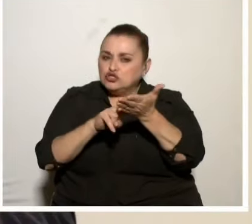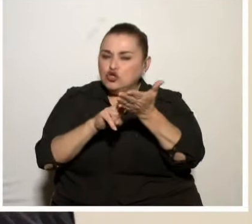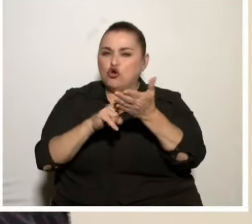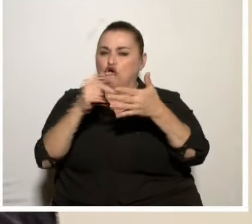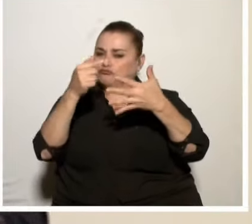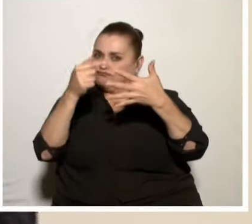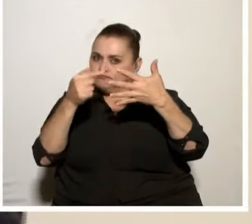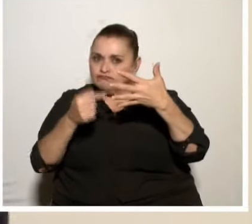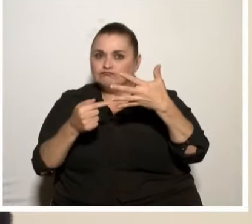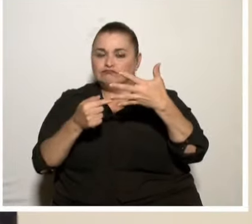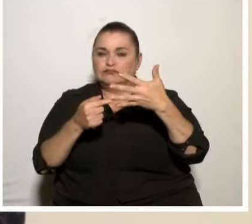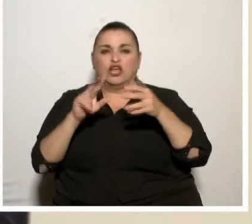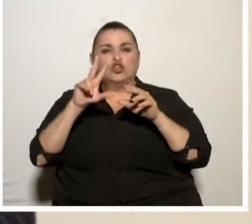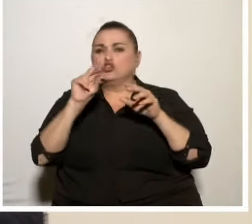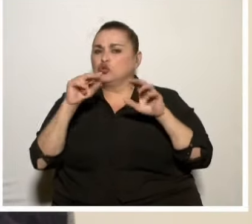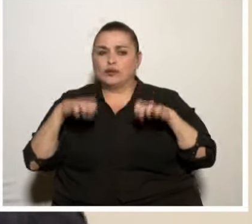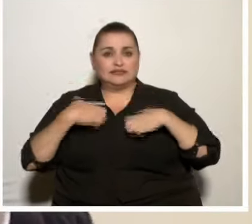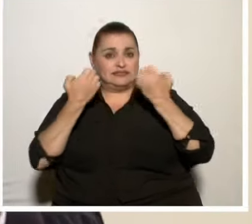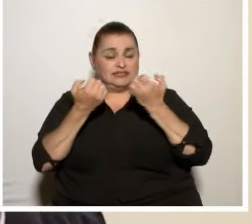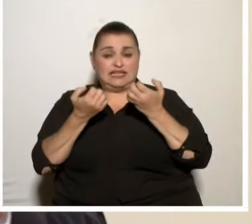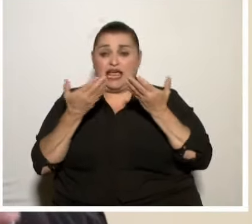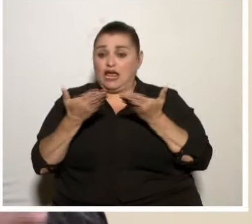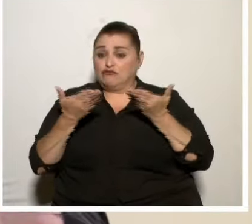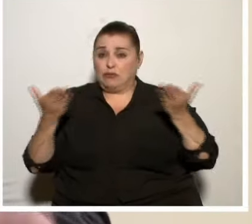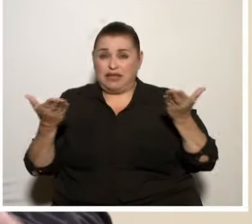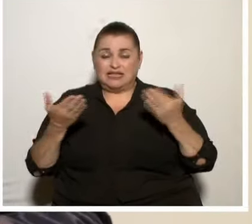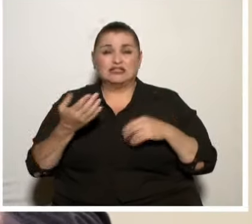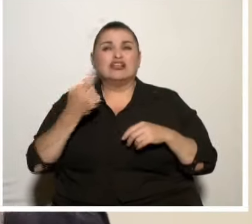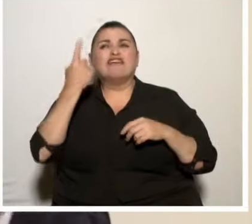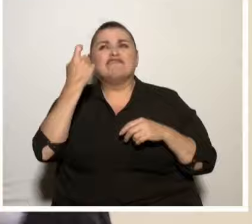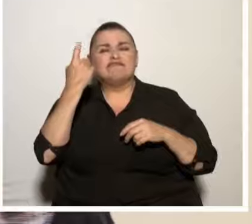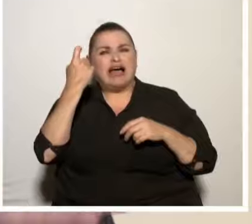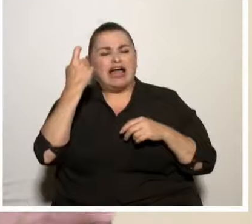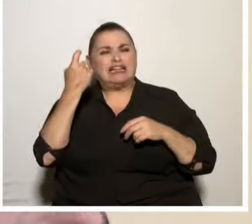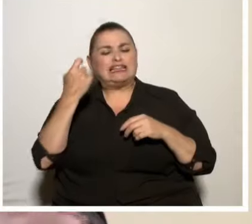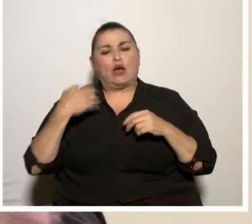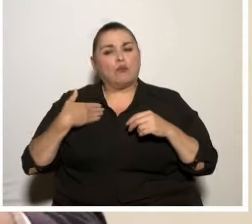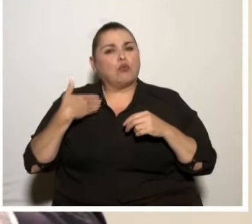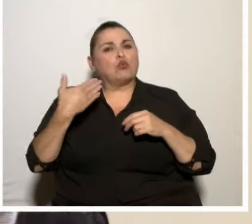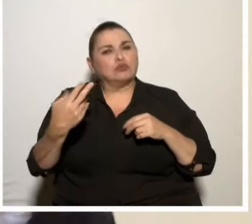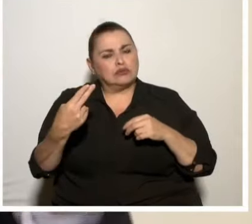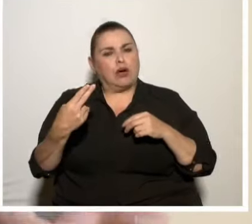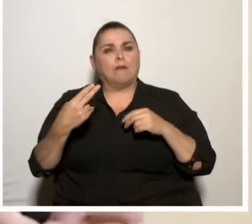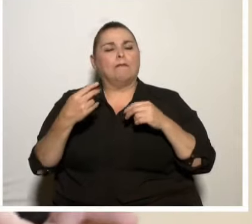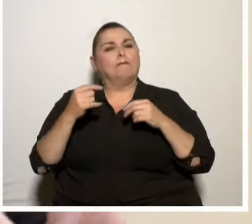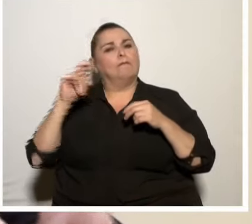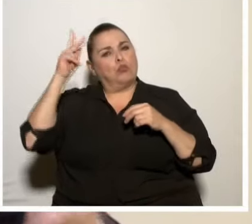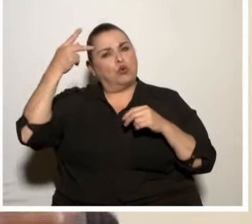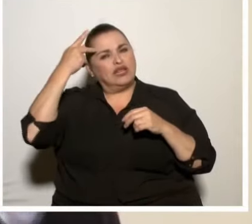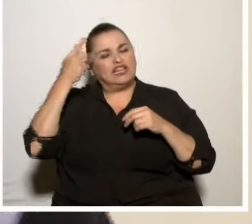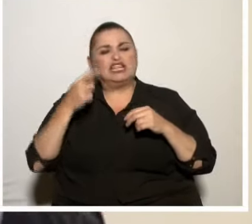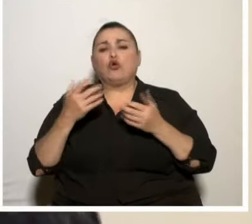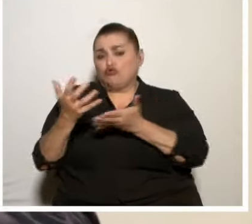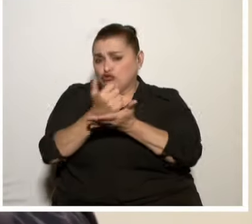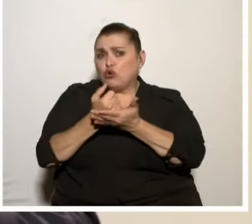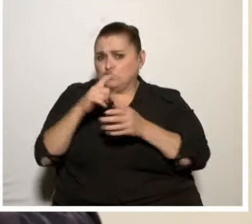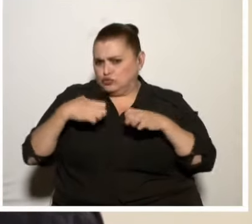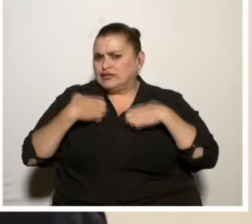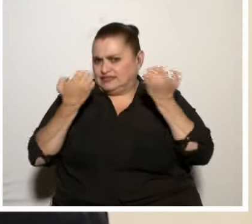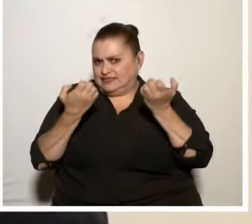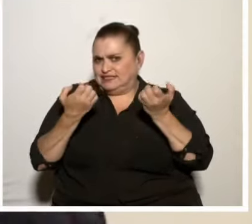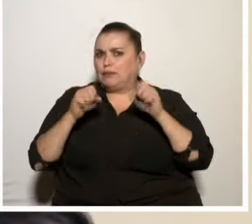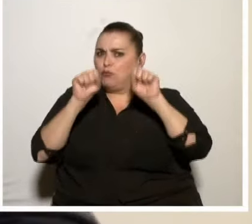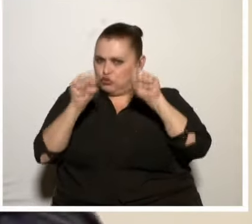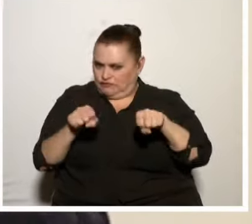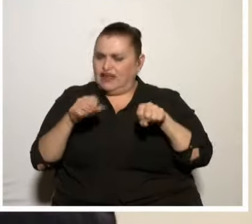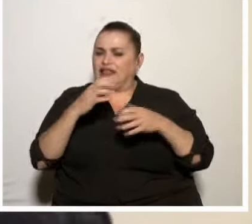demás. Y no existían esas herramientas por pura falta de voluntad política, no porque no existan los recursos o porque no existan las posibilidades. Ya vivimos